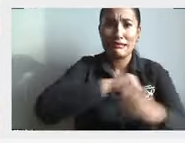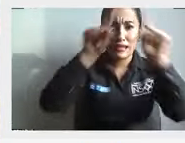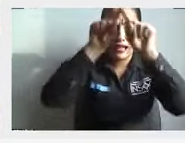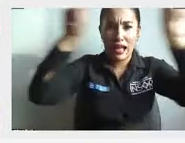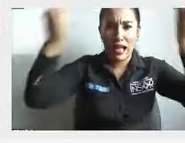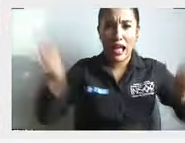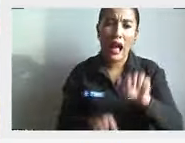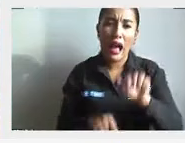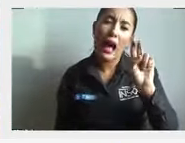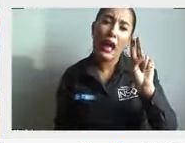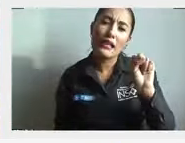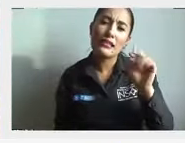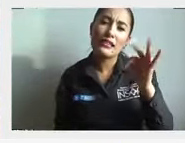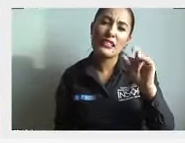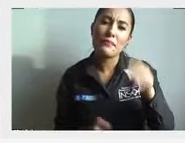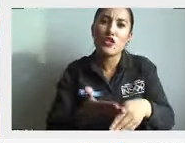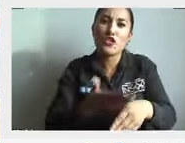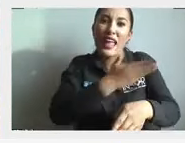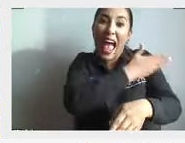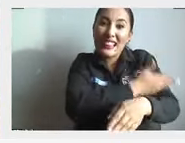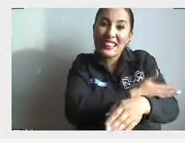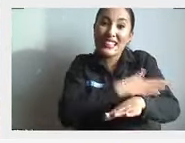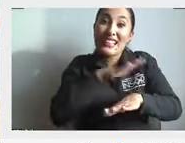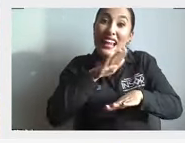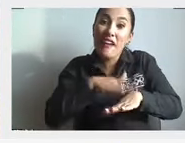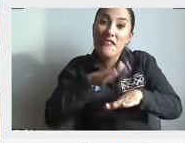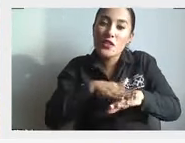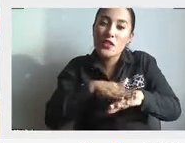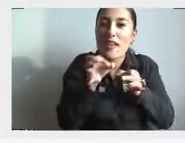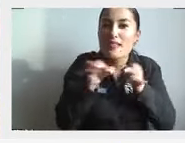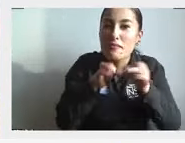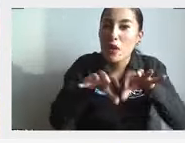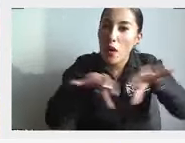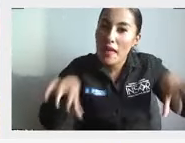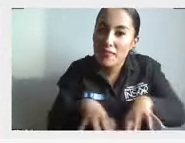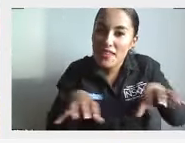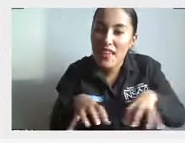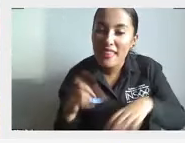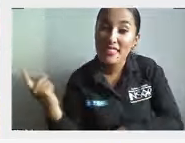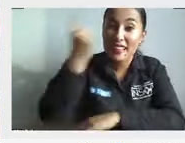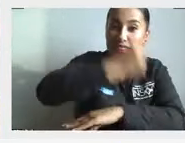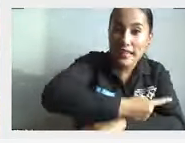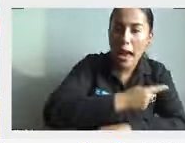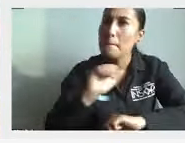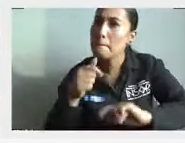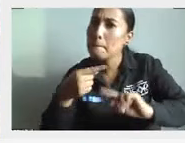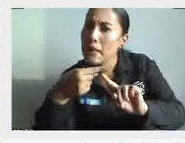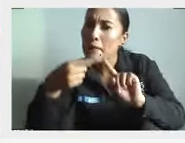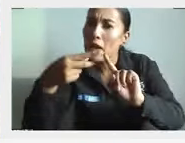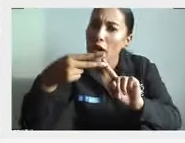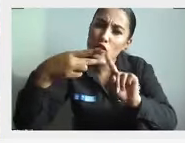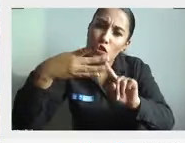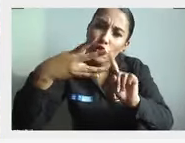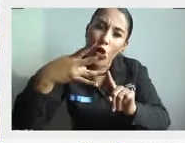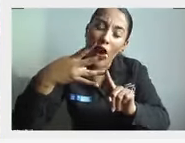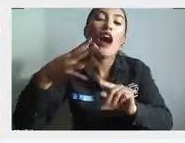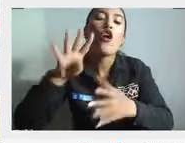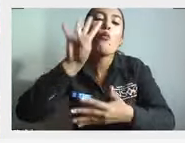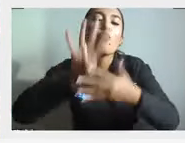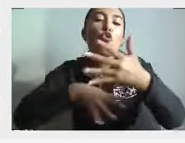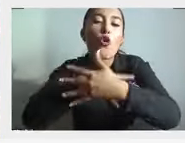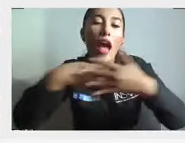anticipación donde yo le voy mostrando a él cada actividad del día, no solamente le ayuda a organizarse a él, ayuda a organizar el horario de todos